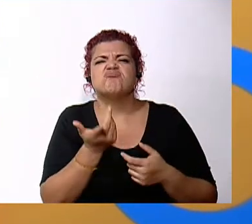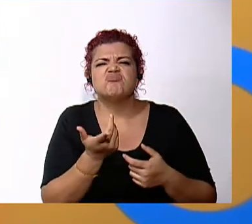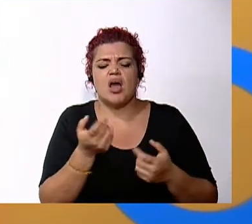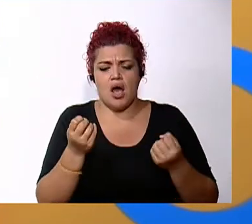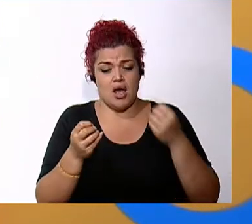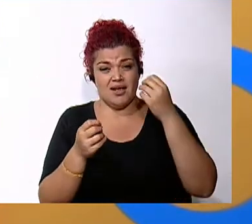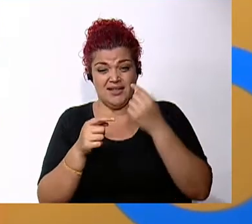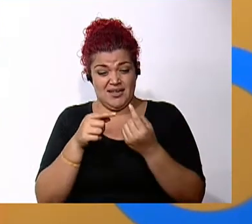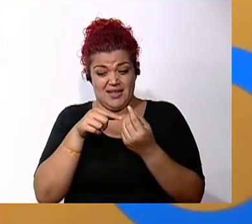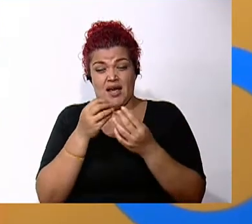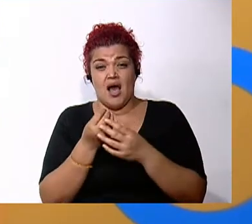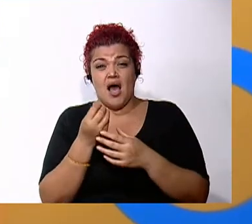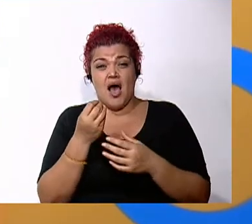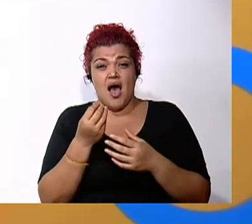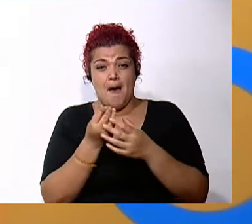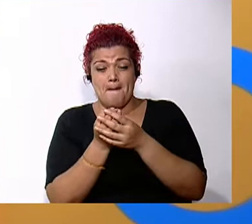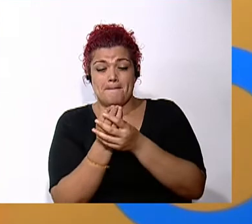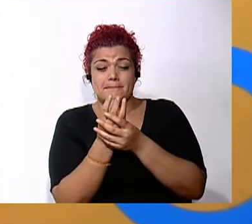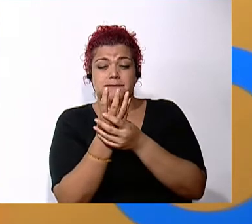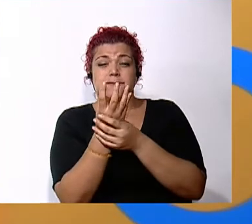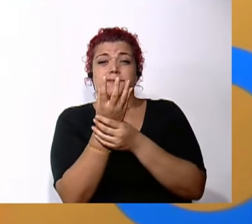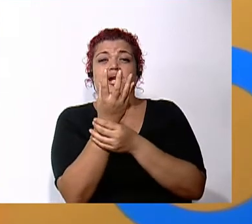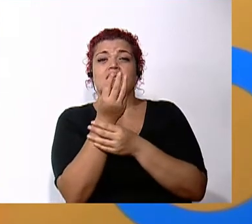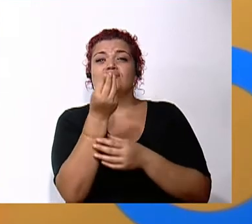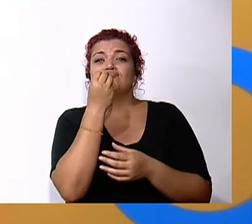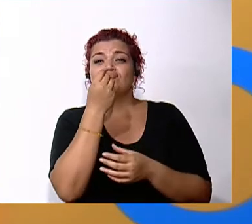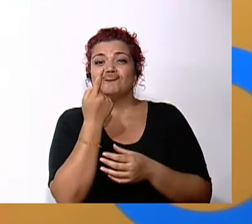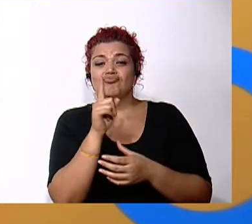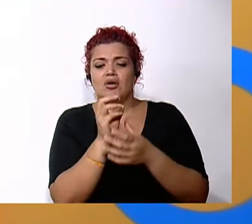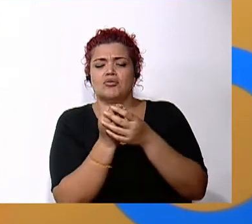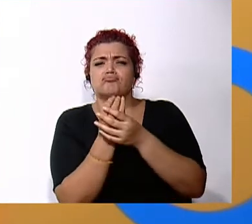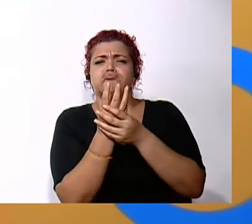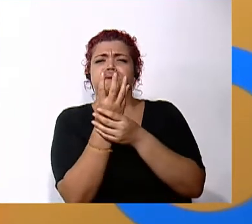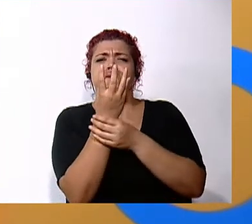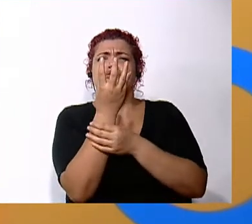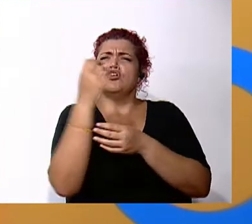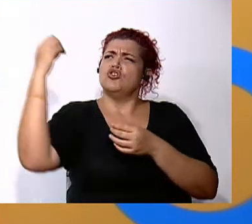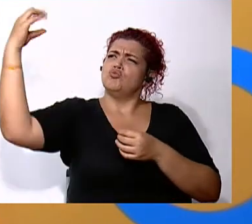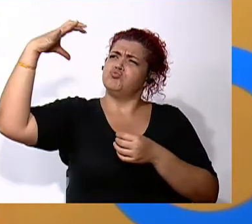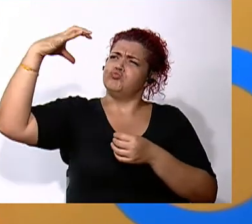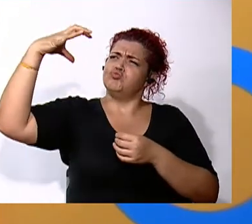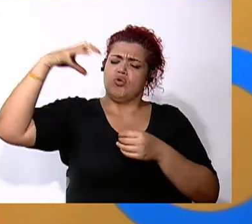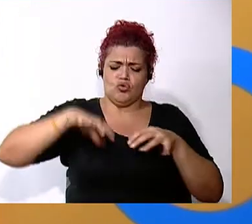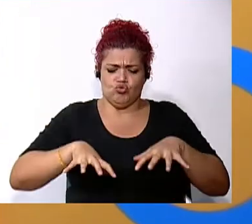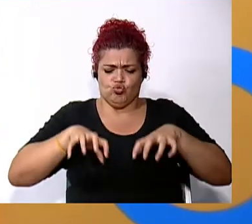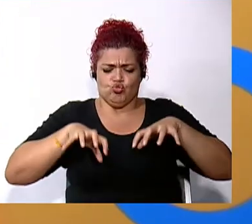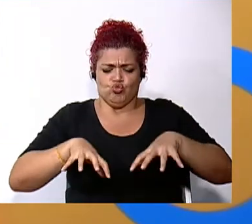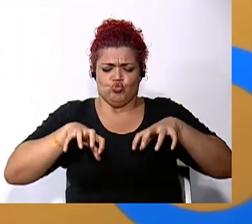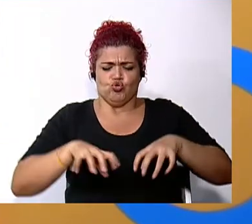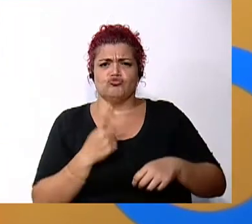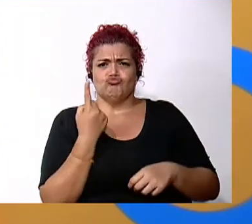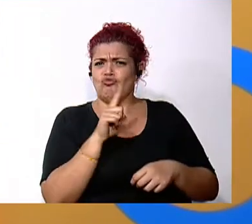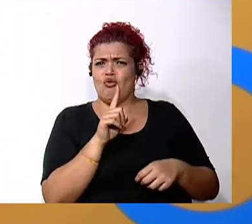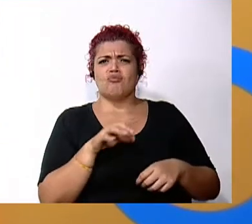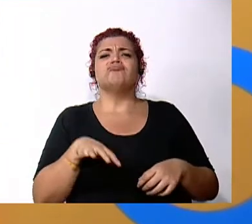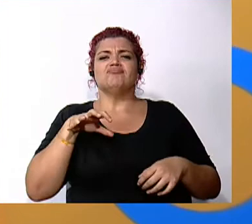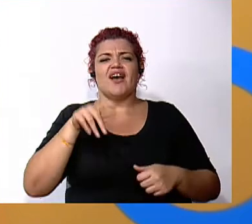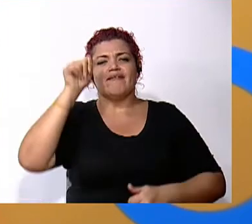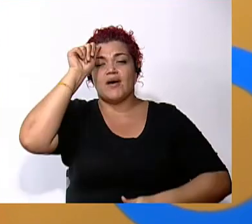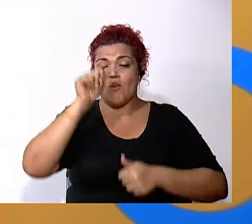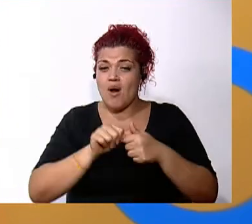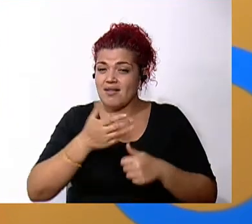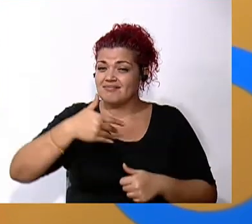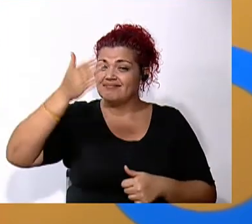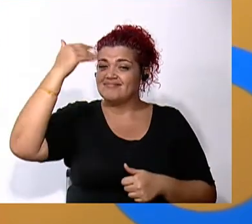ese proceso que siguen las plantas para producir su alimento. Entonces, vamos a recordar esa materia que